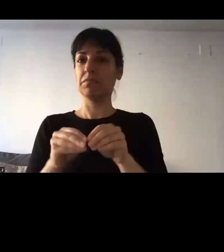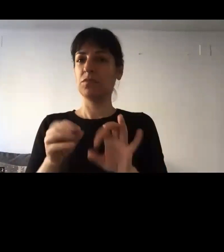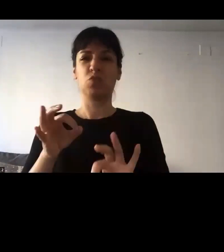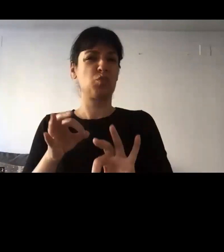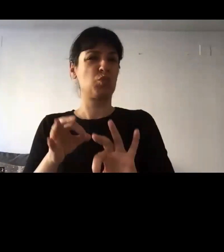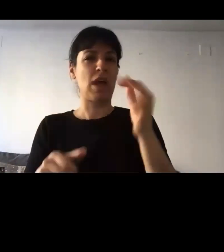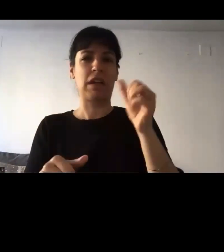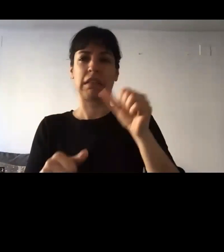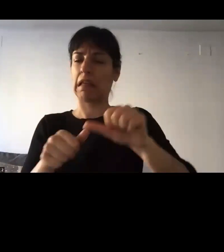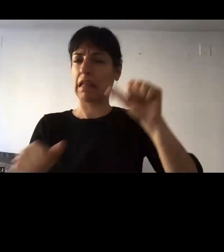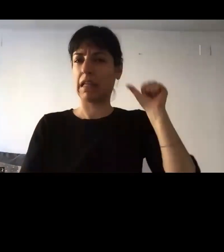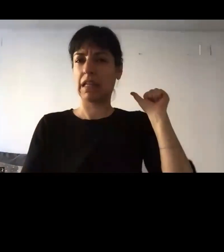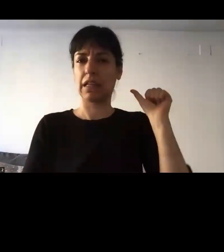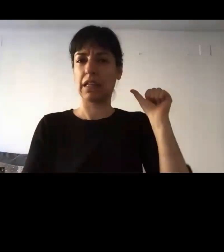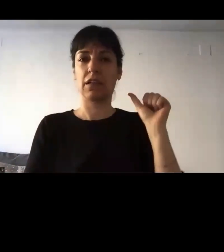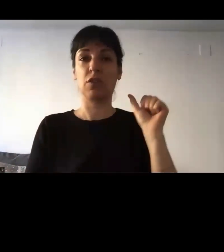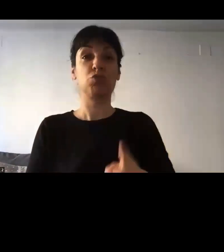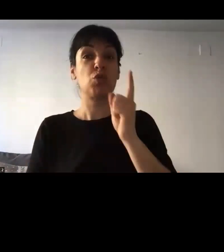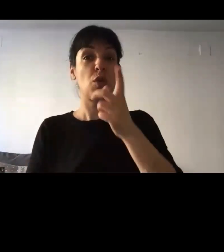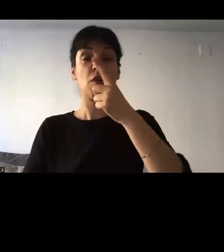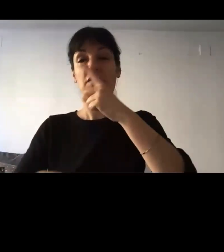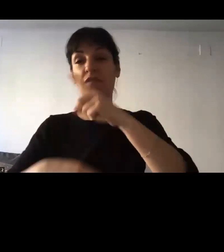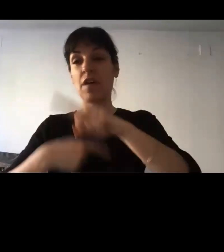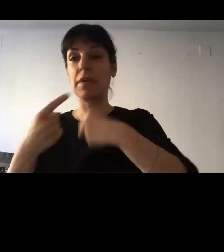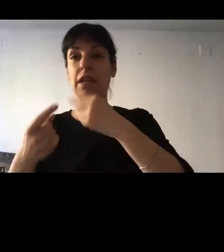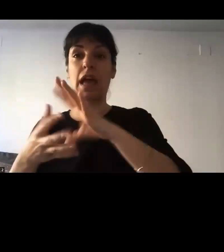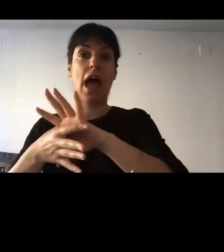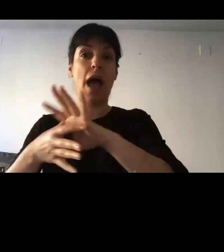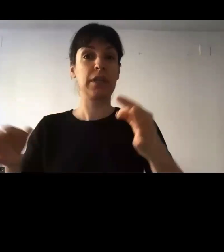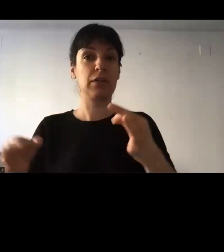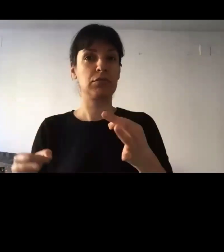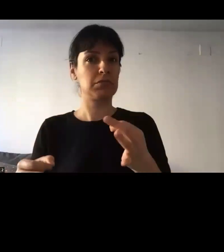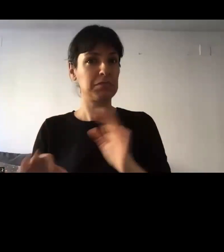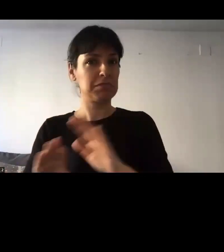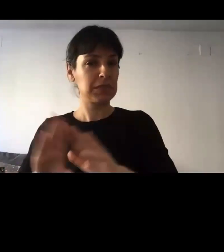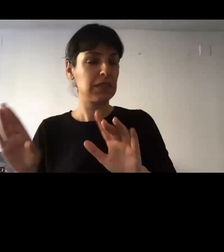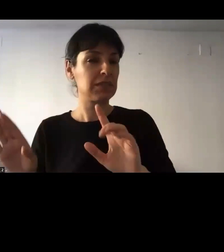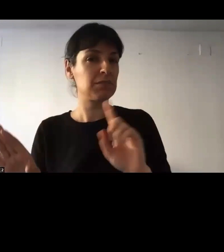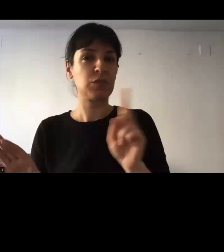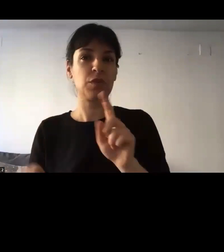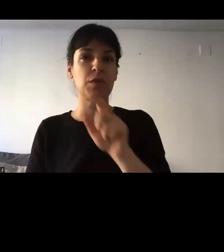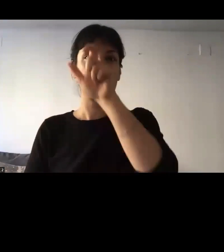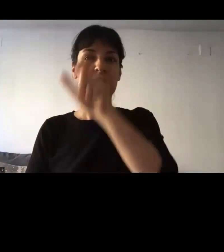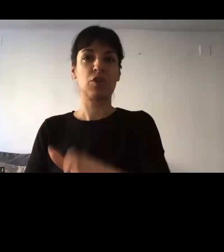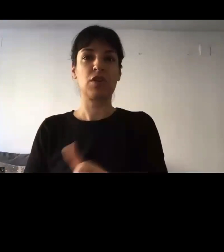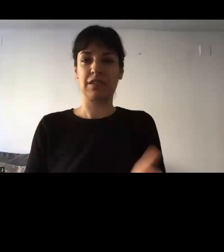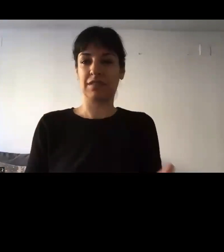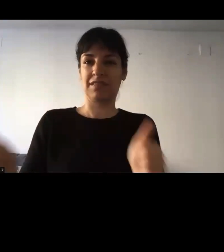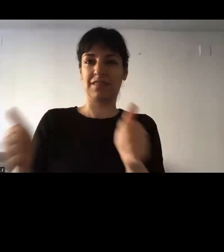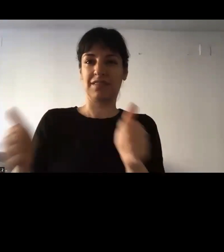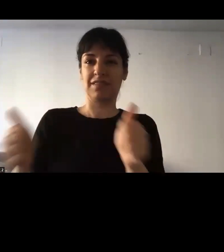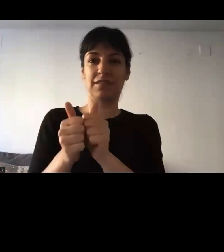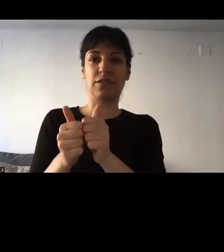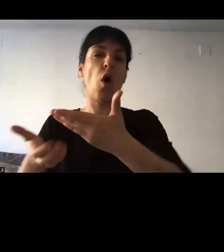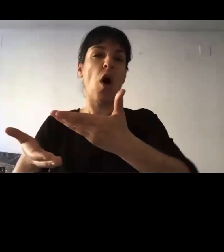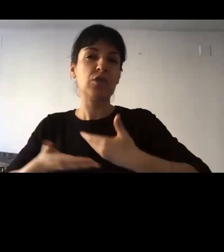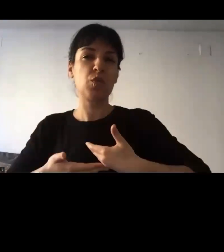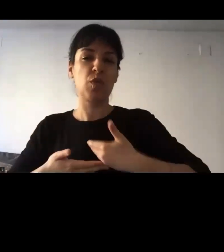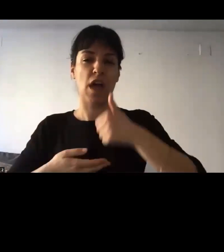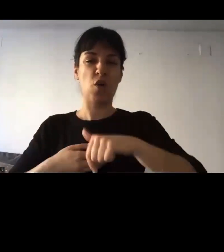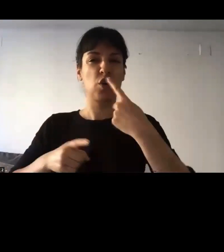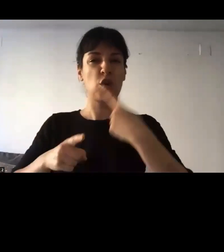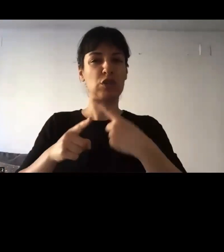no hablo ya solo por mi familia y por mis amigos, sino por la gente que me asiste o me ayuda a día de hoy en determinadas cosas. Y he tenido